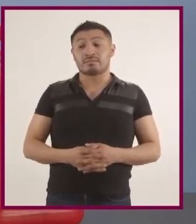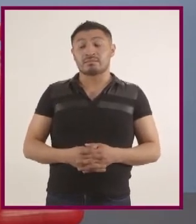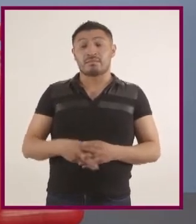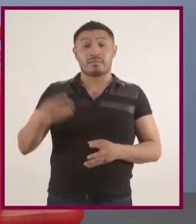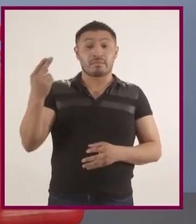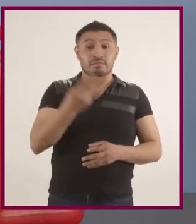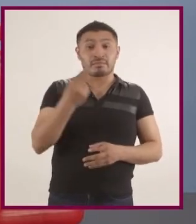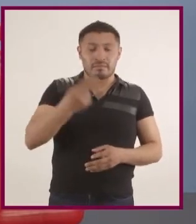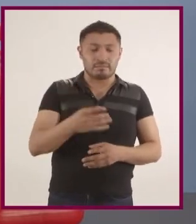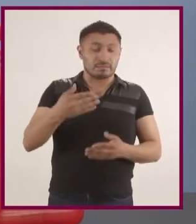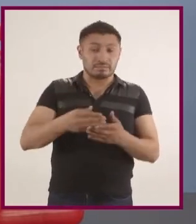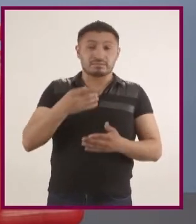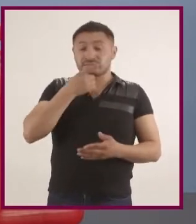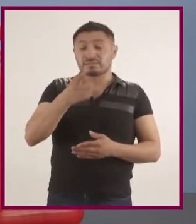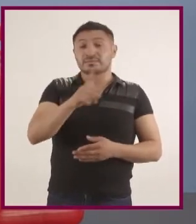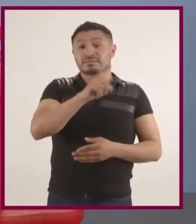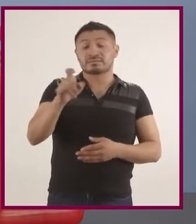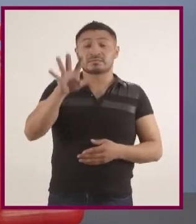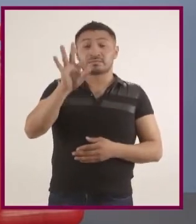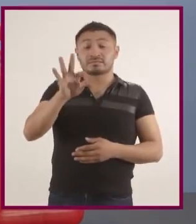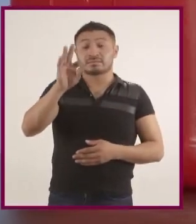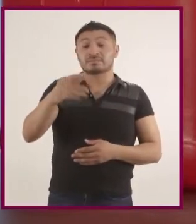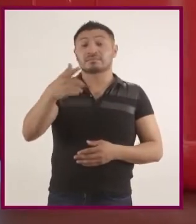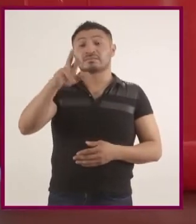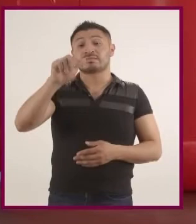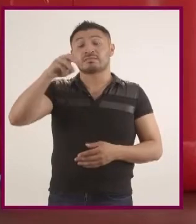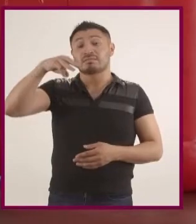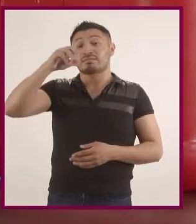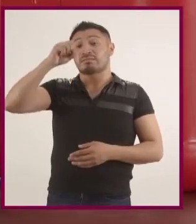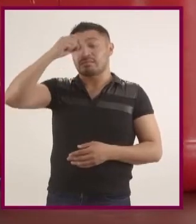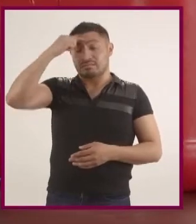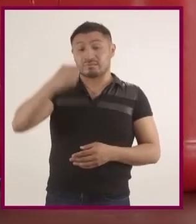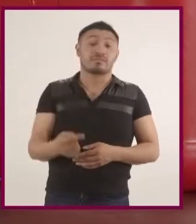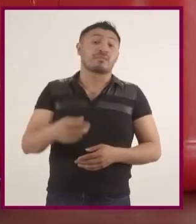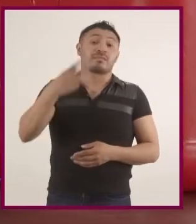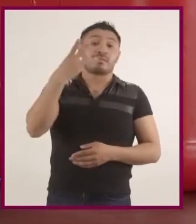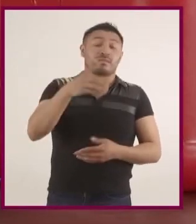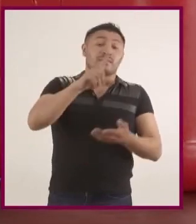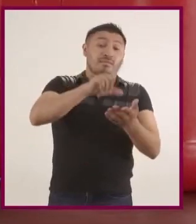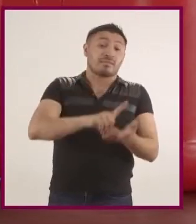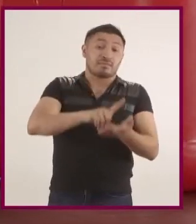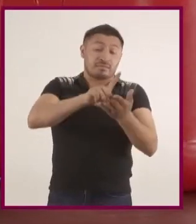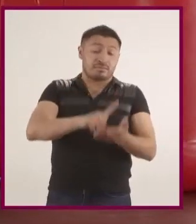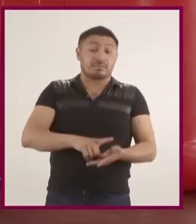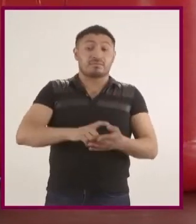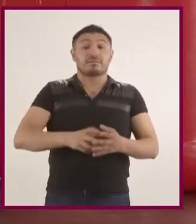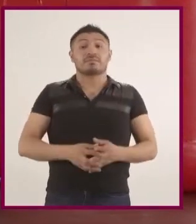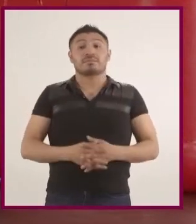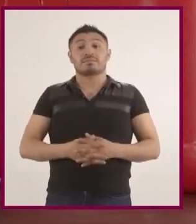y necesitamos como se los mencioné 140 para la fórmula de 3 litros